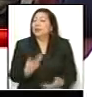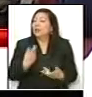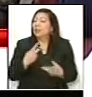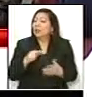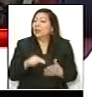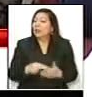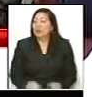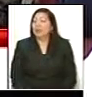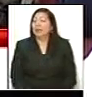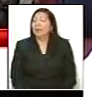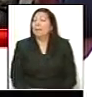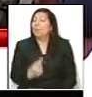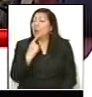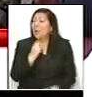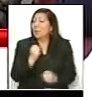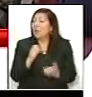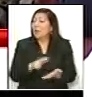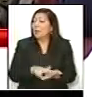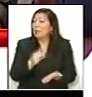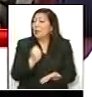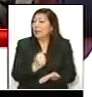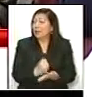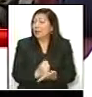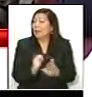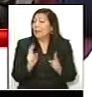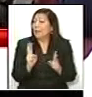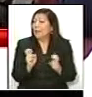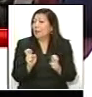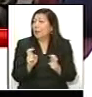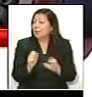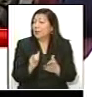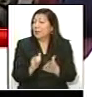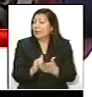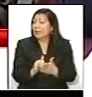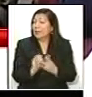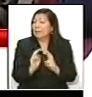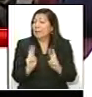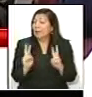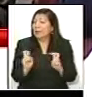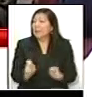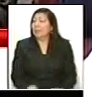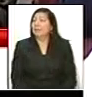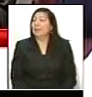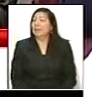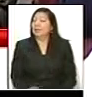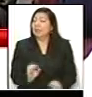del norte, inmediatamente, en una mañana se aprobó. Que hay que ser un tema, inmediatamente se le ve el tema. Y